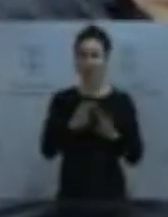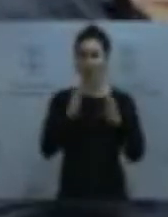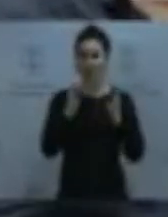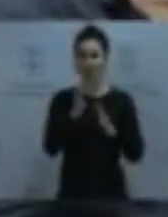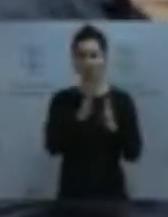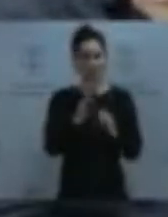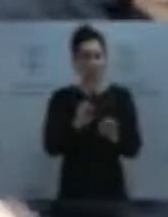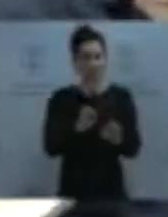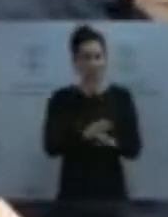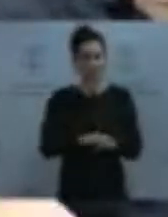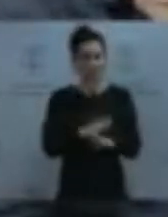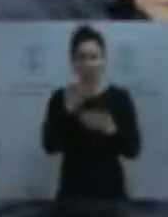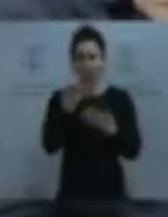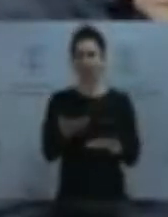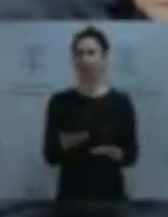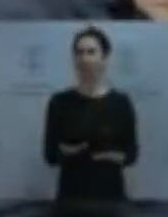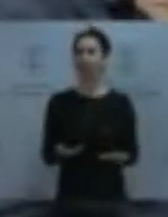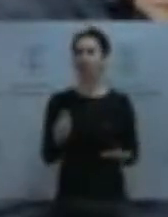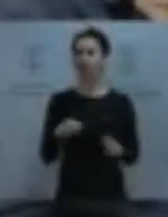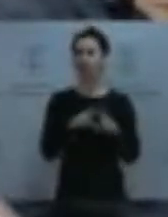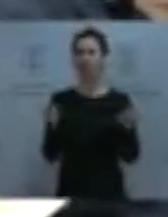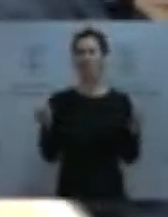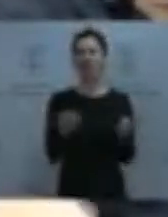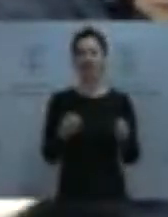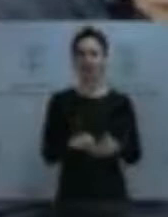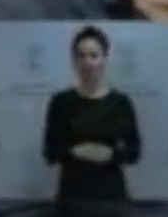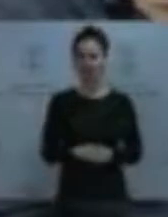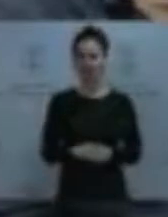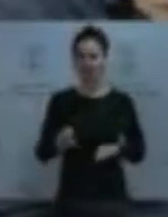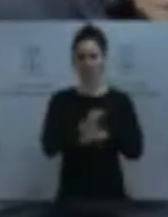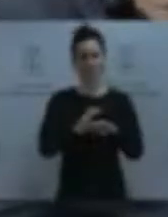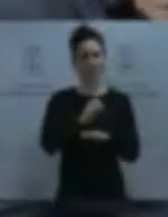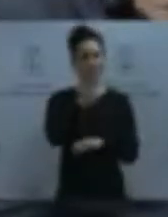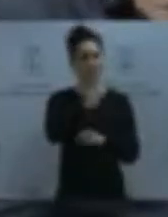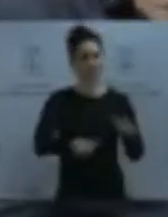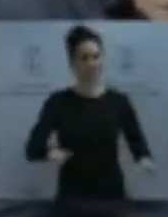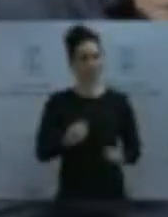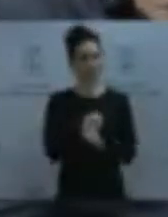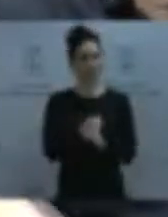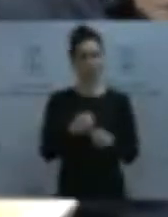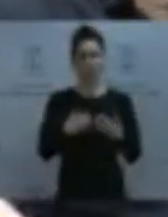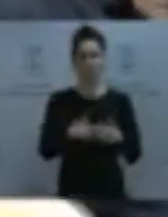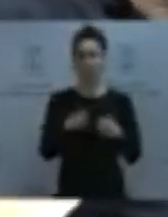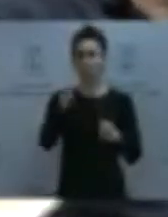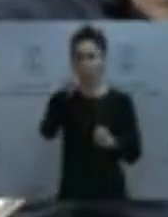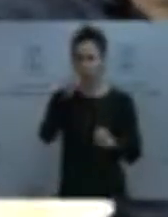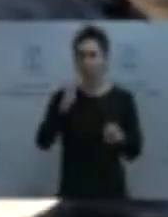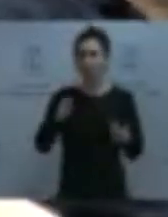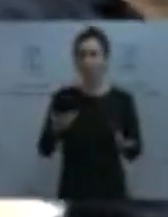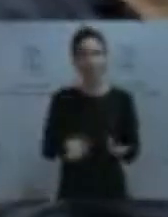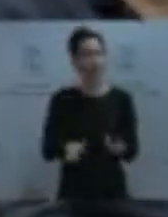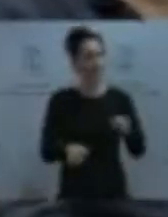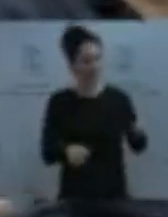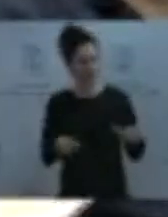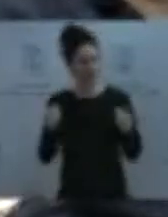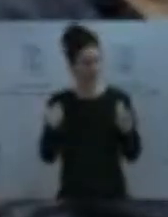esta empresa? ¿De los consejeros de Empleo, Industria y Turismo? ¿De usted mismo como presidente del Consejo de Administración? Usted, cuando llegó, no se había